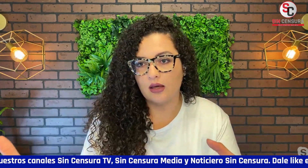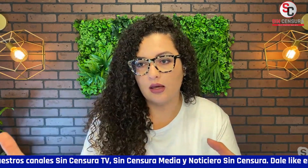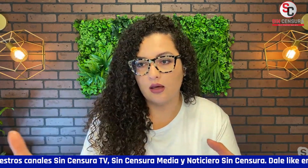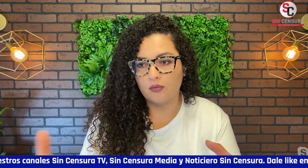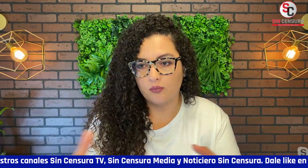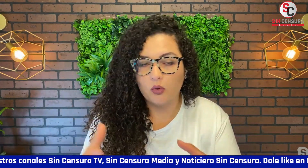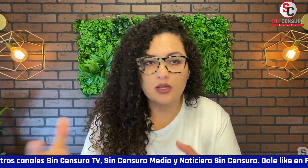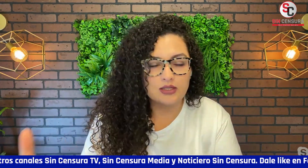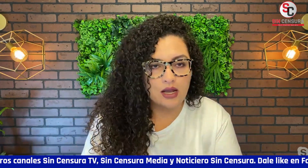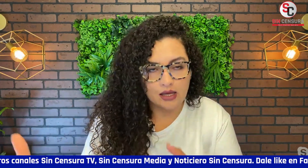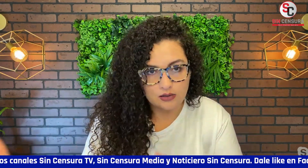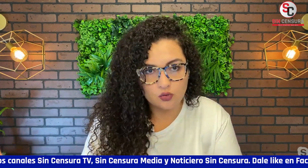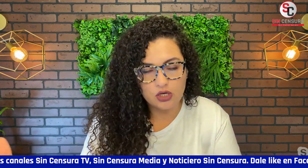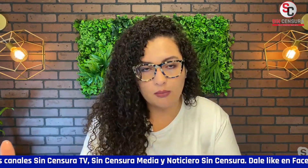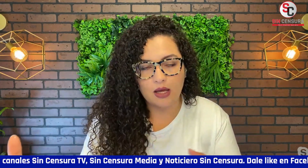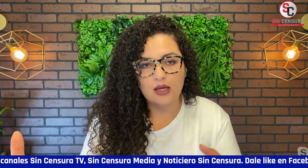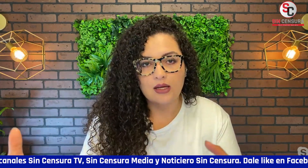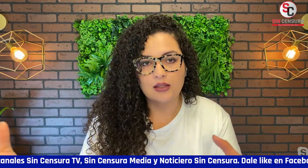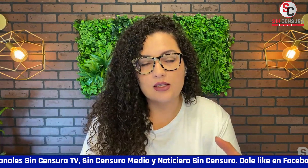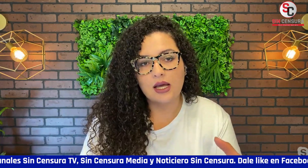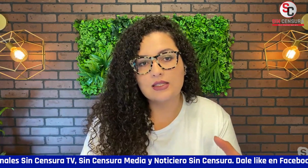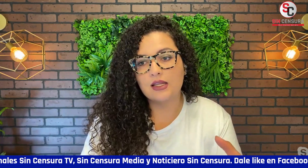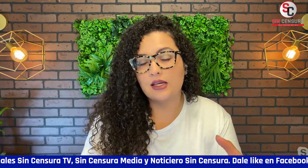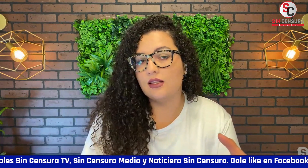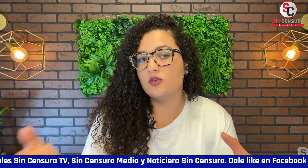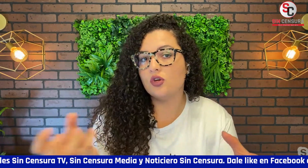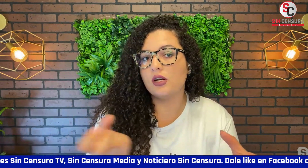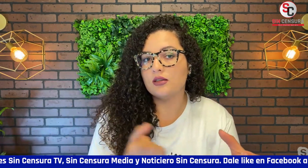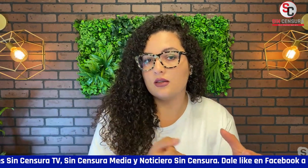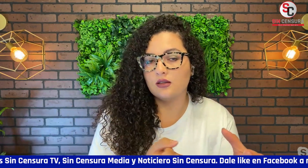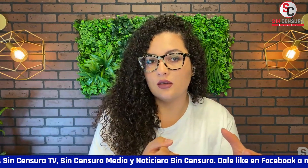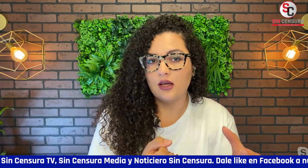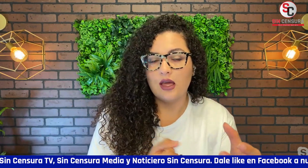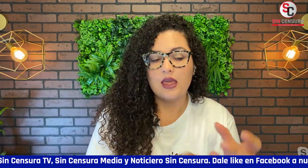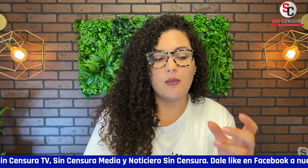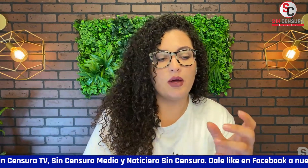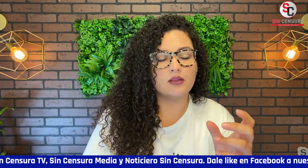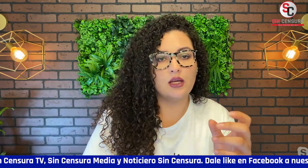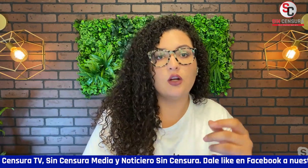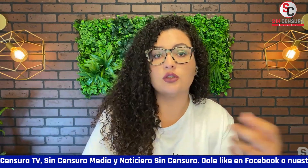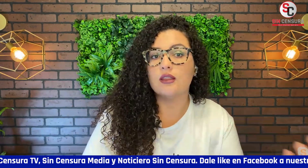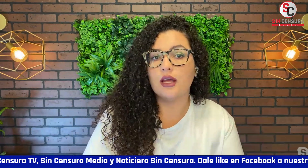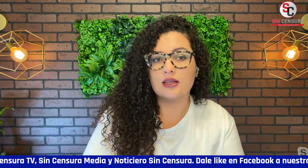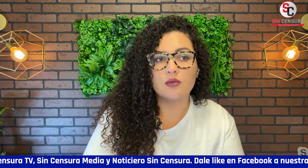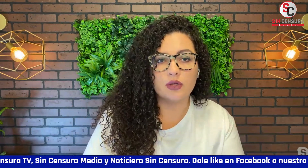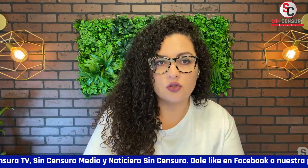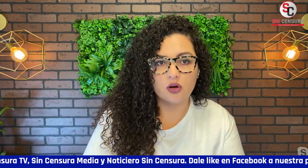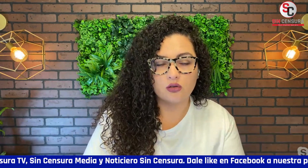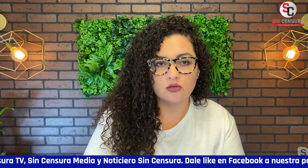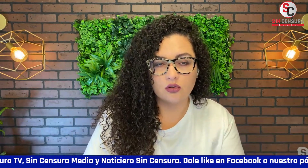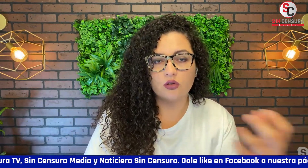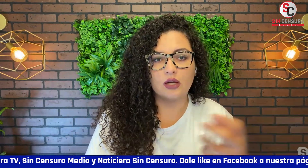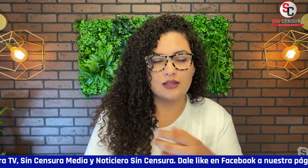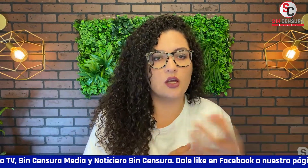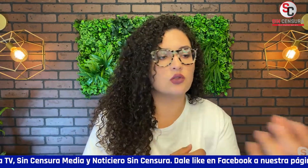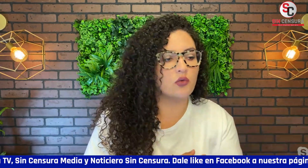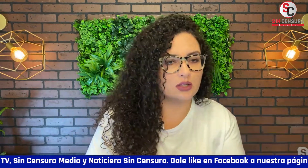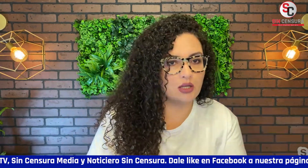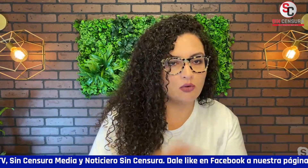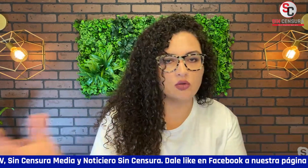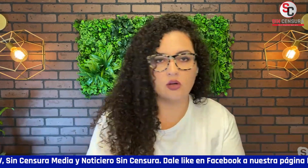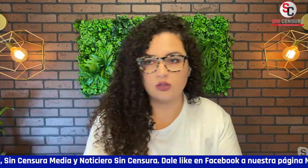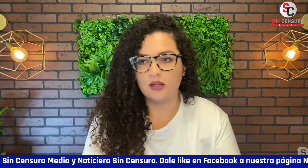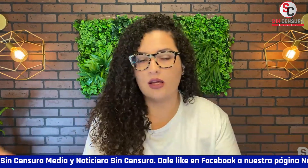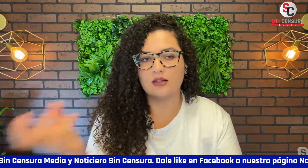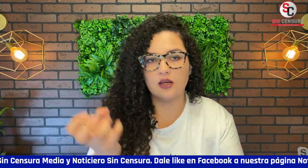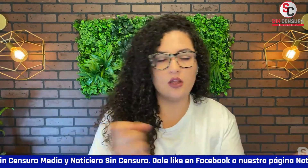fuerza policial que hace su chamba, tendrías detenciones y aparte los tendrías en prisión, ¿no? Castigos